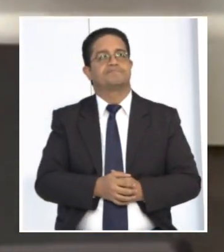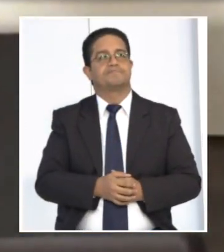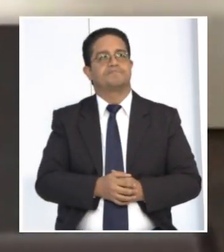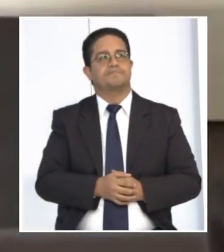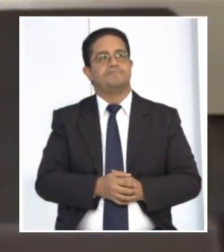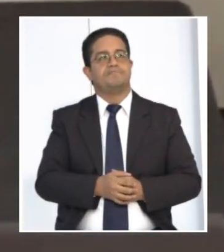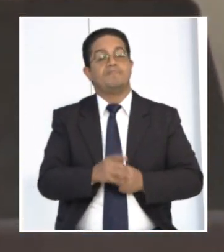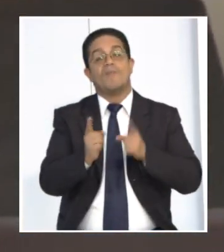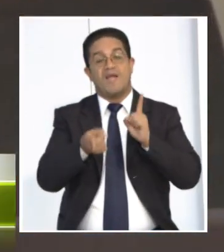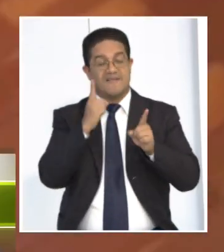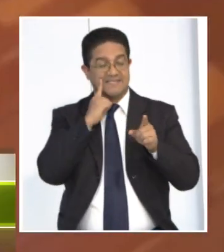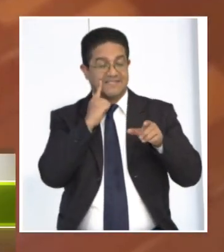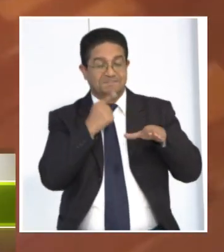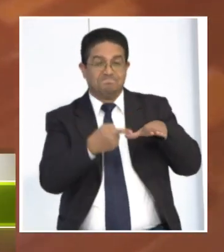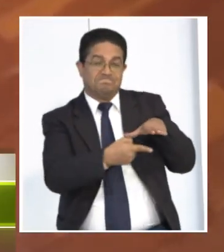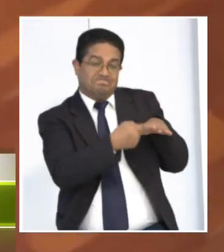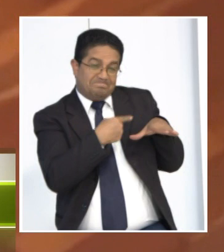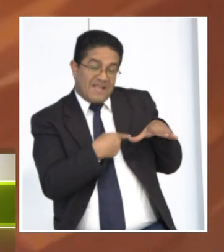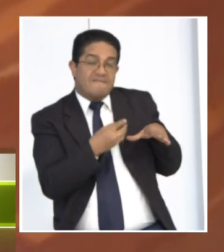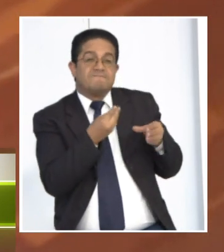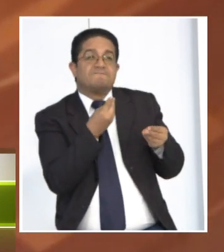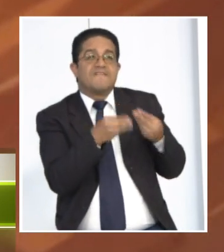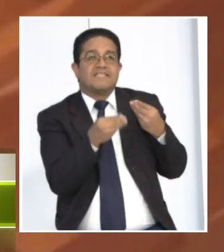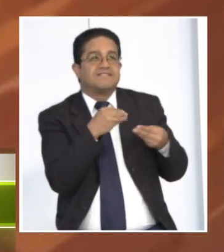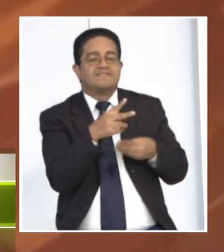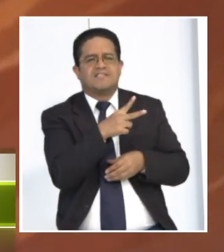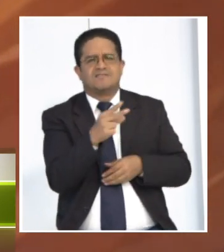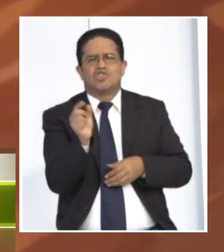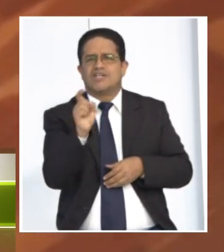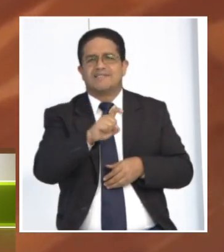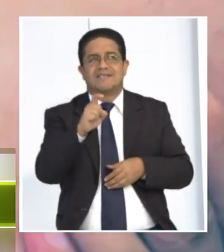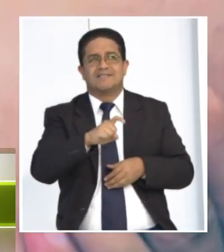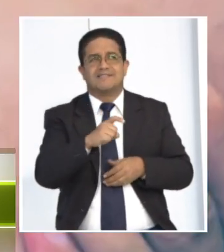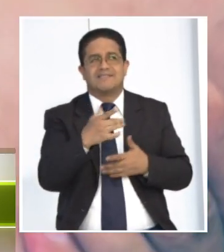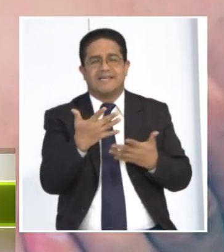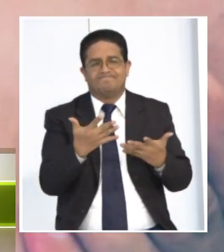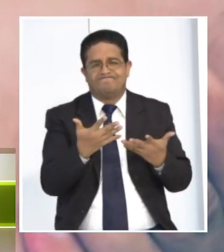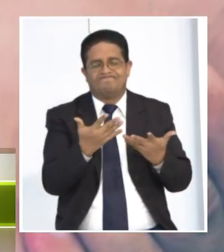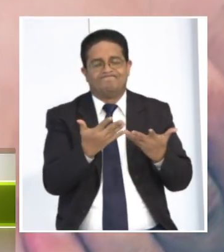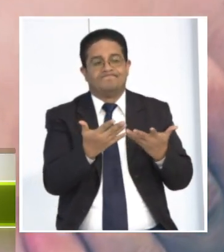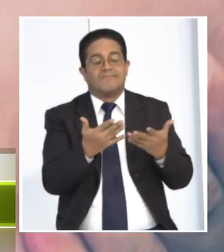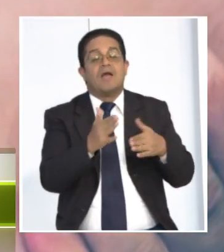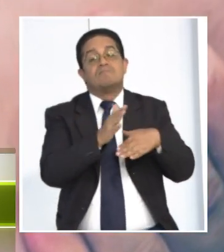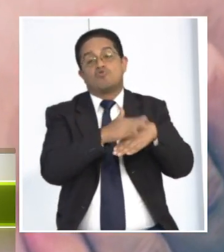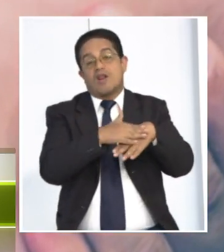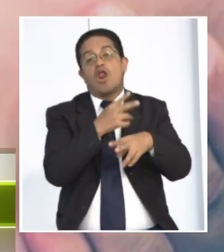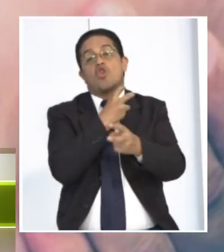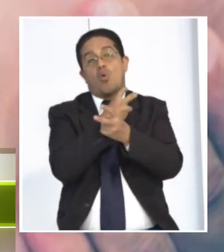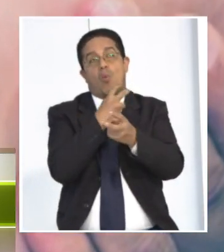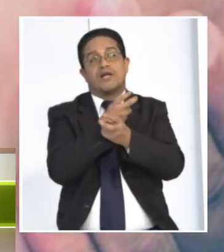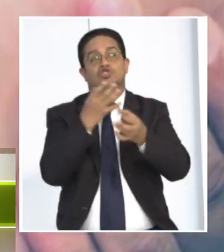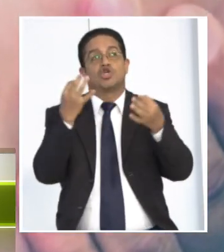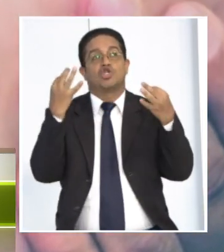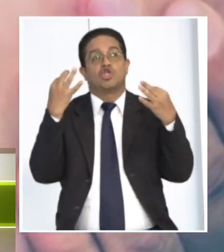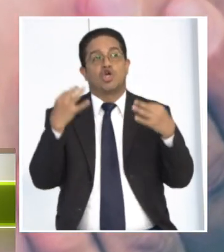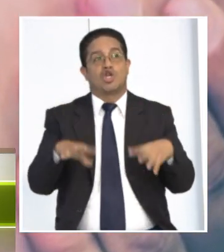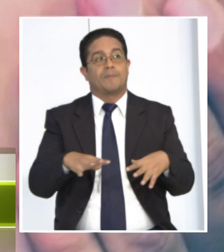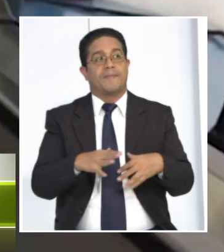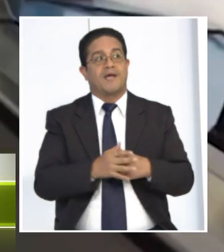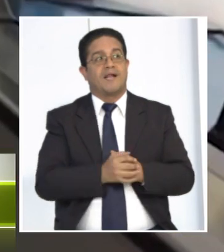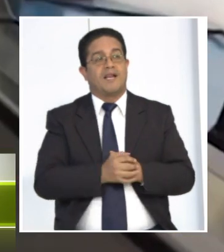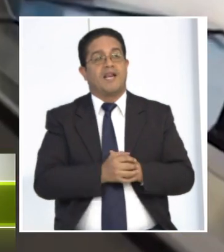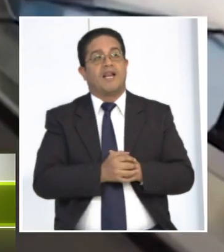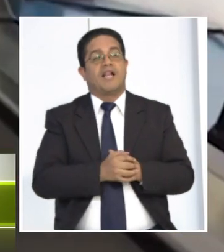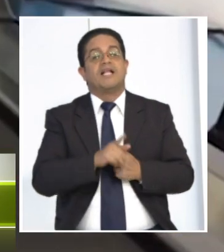En general, el pie plano flexible no requiere tratamiento, ya que posee una estructura ósea normal que evoluciona